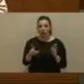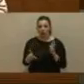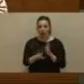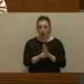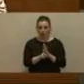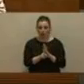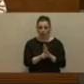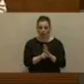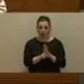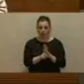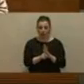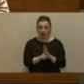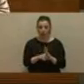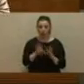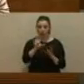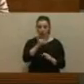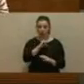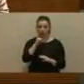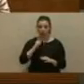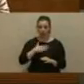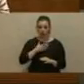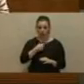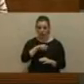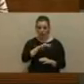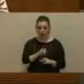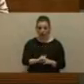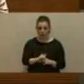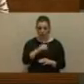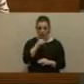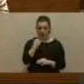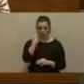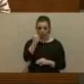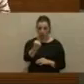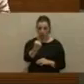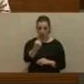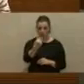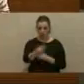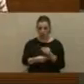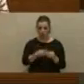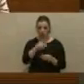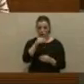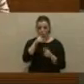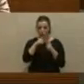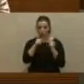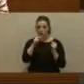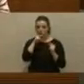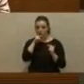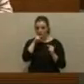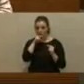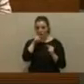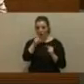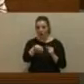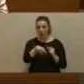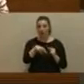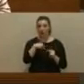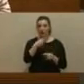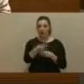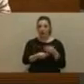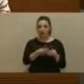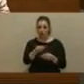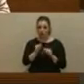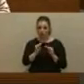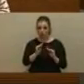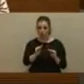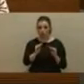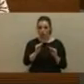que existe en nuestra comunidad autónoma de amparo del uso del bable asturiano y de su desarrollo